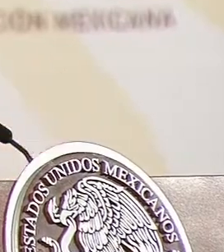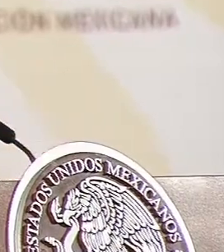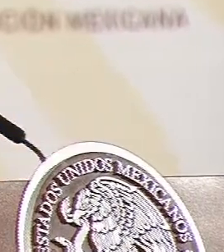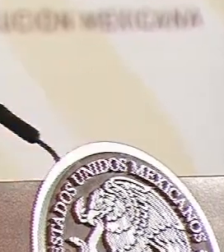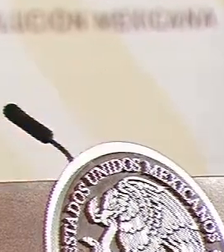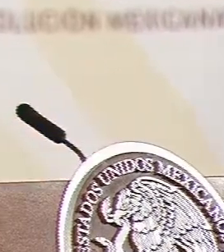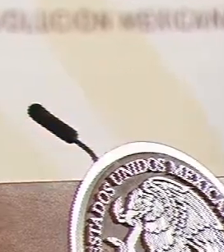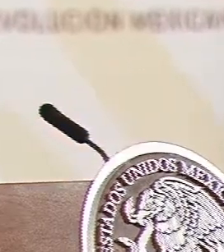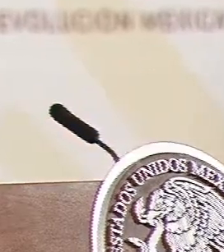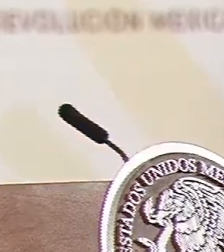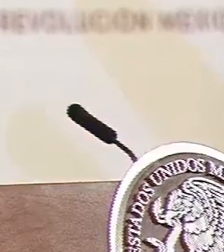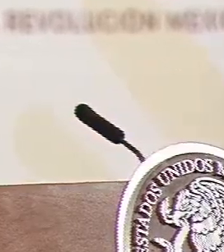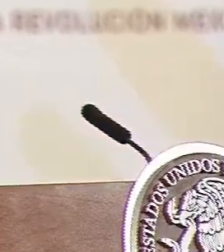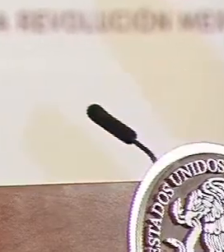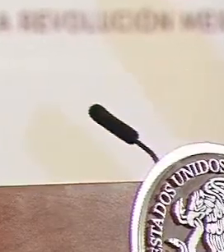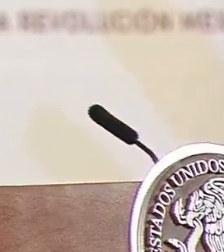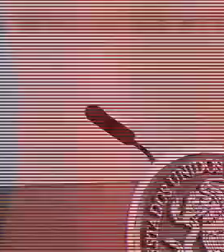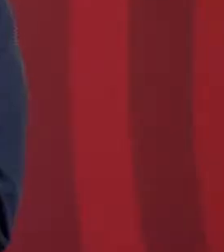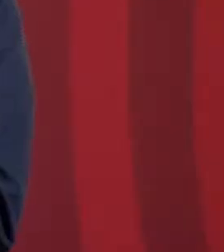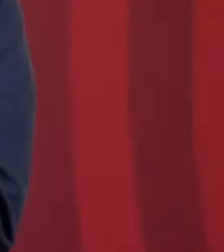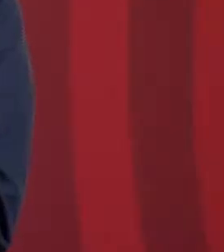explicó el modelo